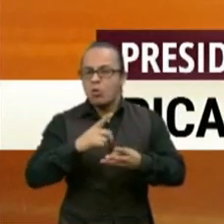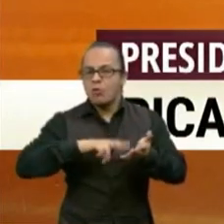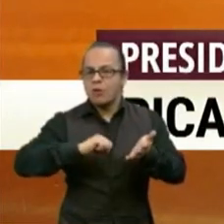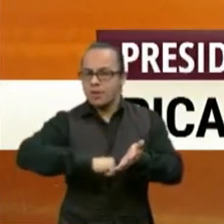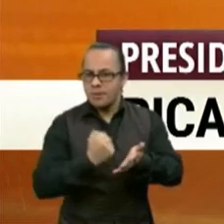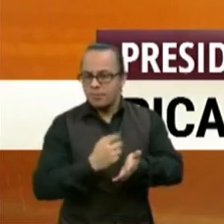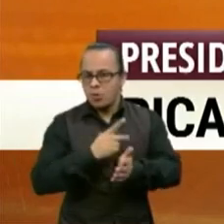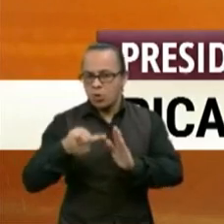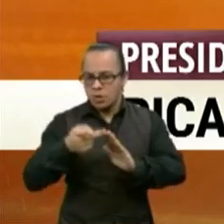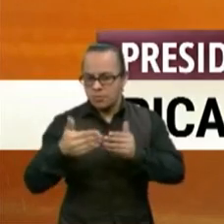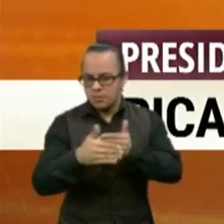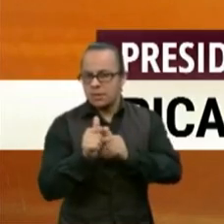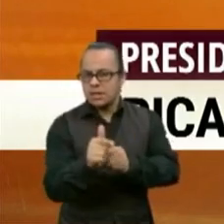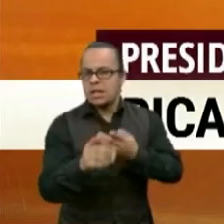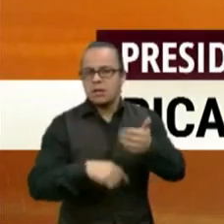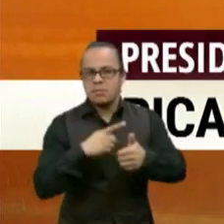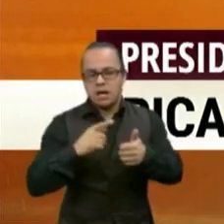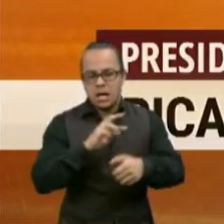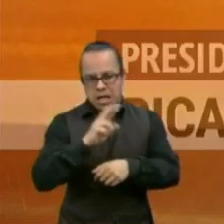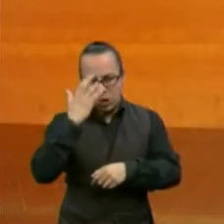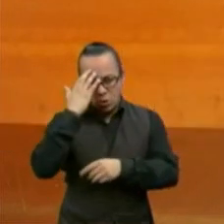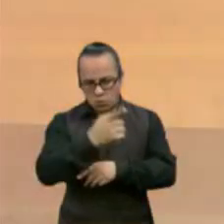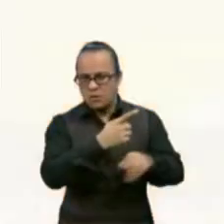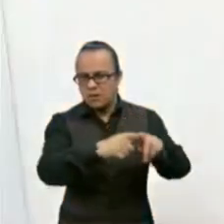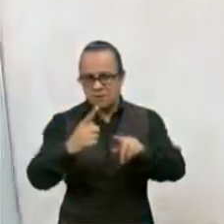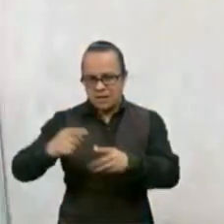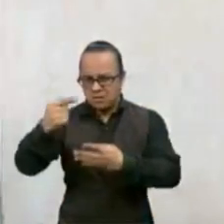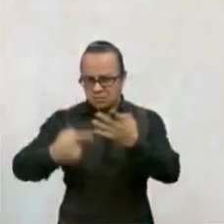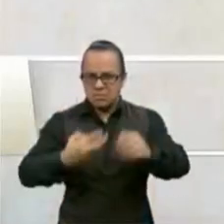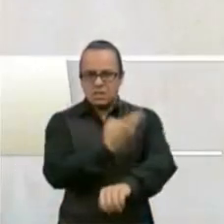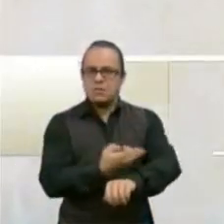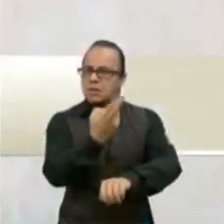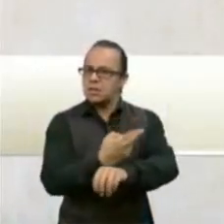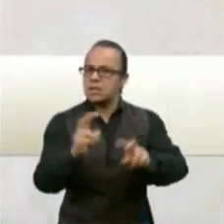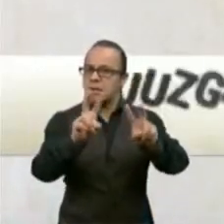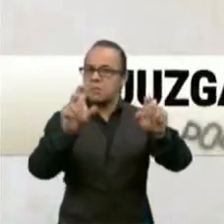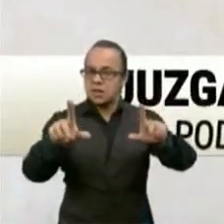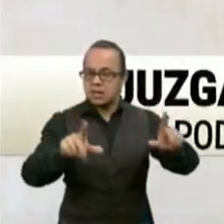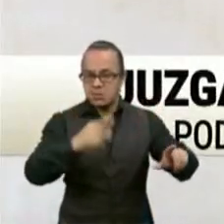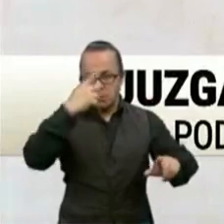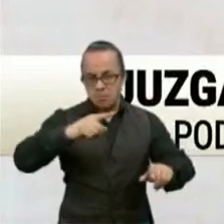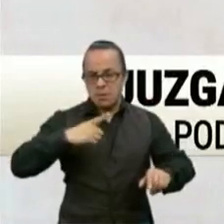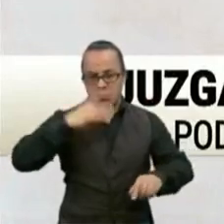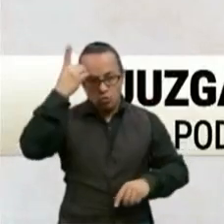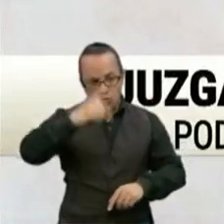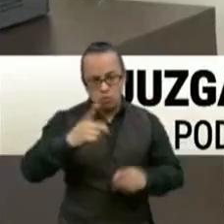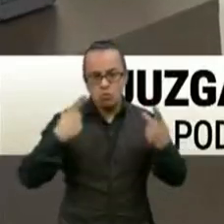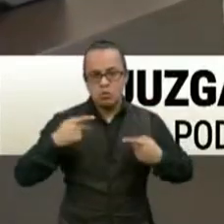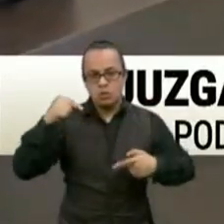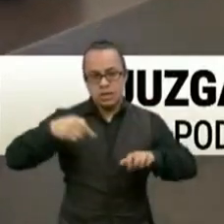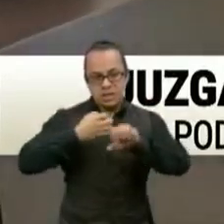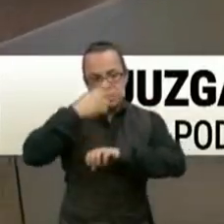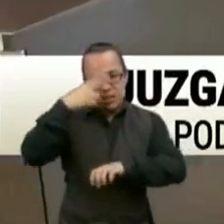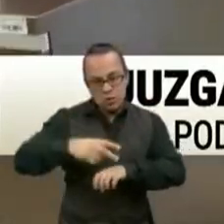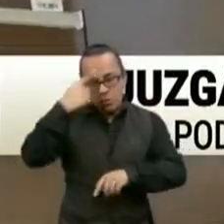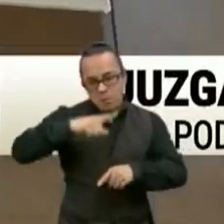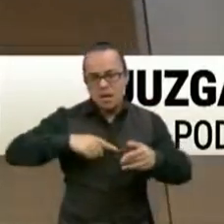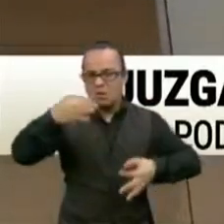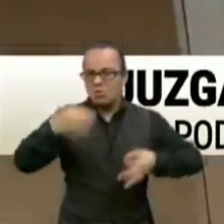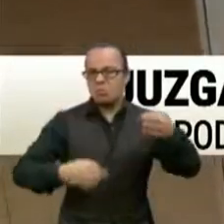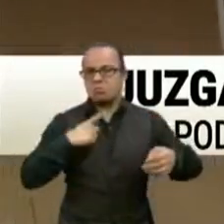convenios reconocimiento de adeudos entre otros todo lo relacionado con el patrimonio de los mexiquenses evitando juicios